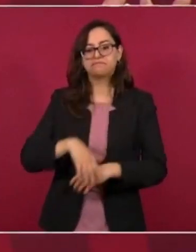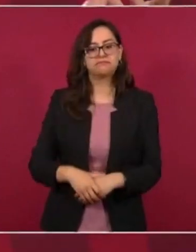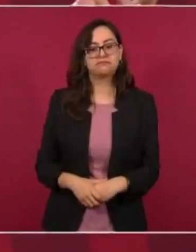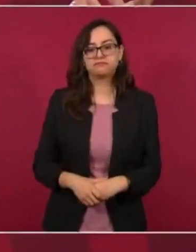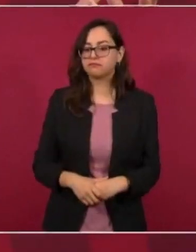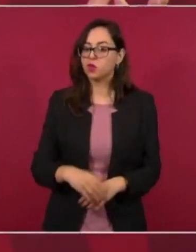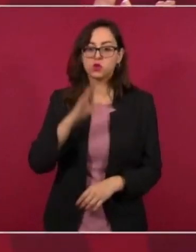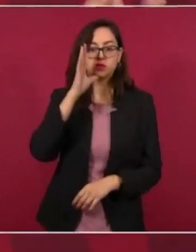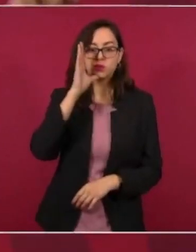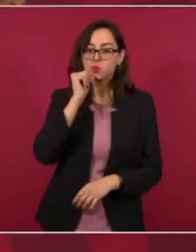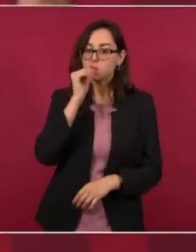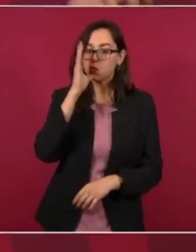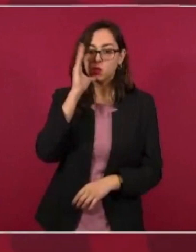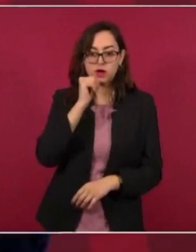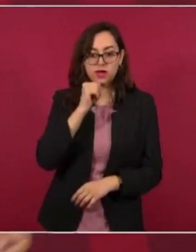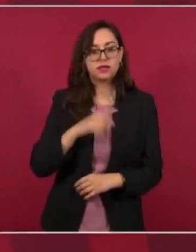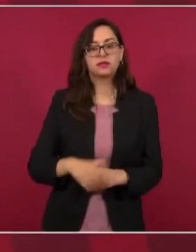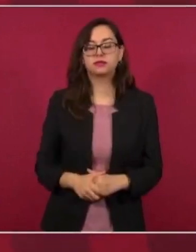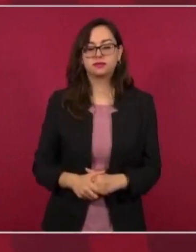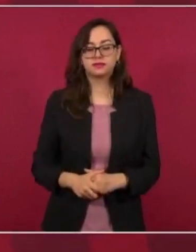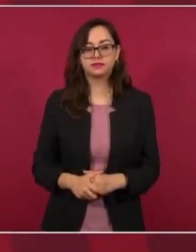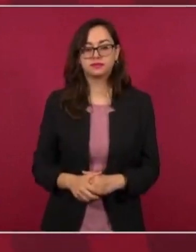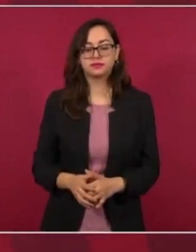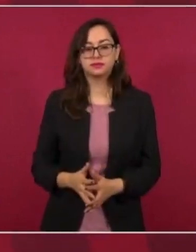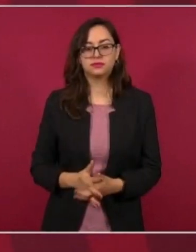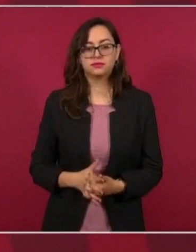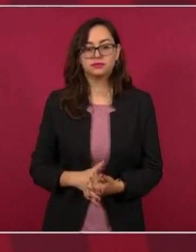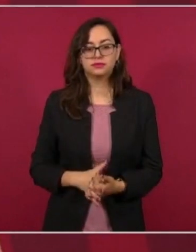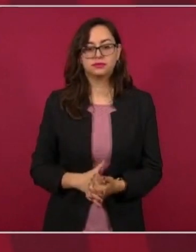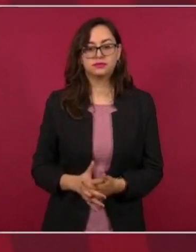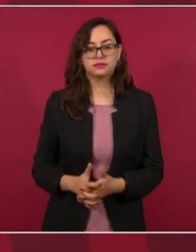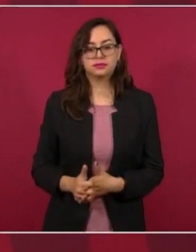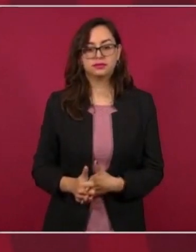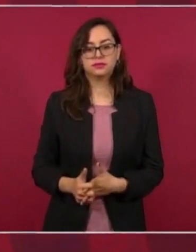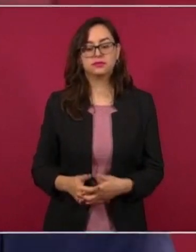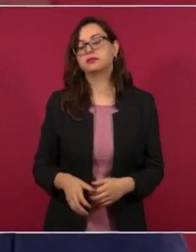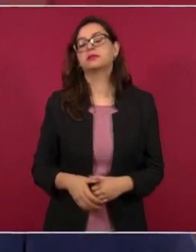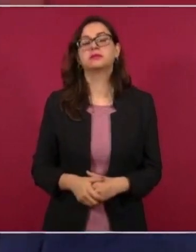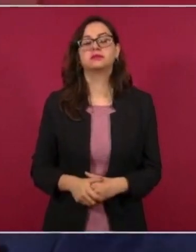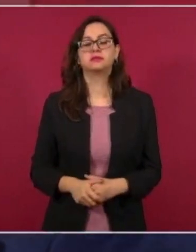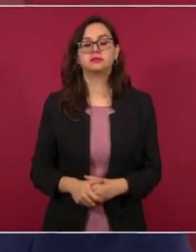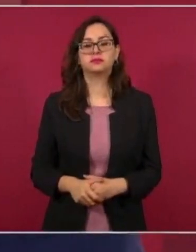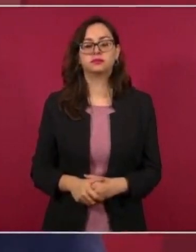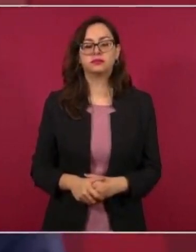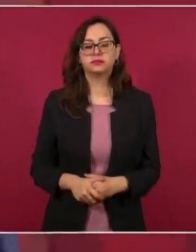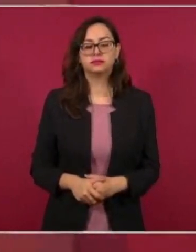Imagínense en estos tiempos. Además, nosotros,